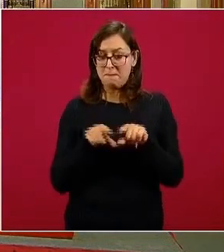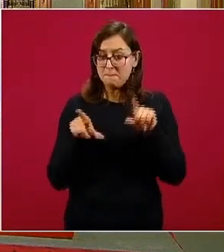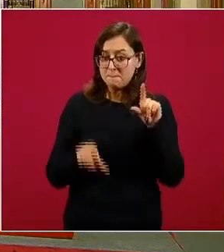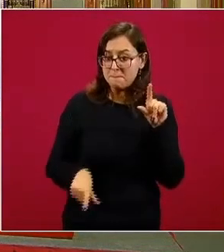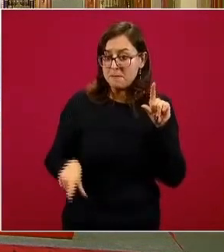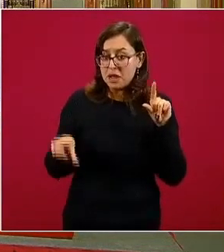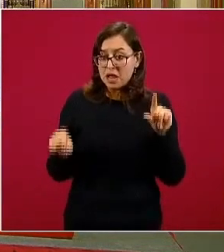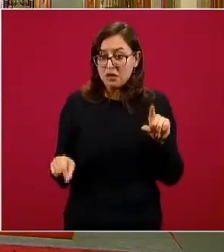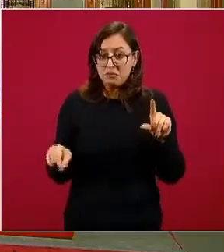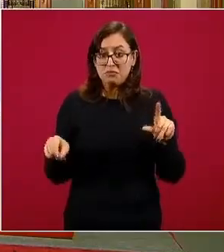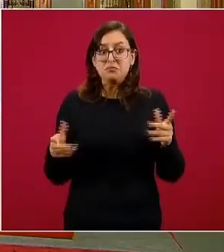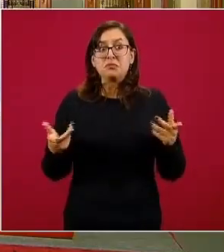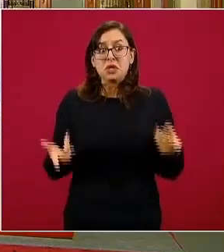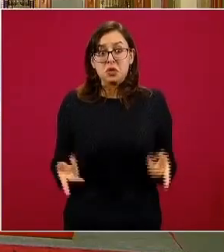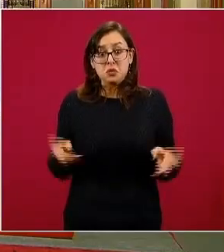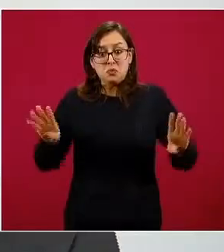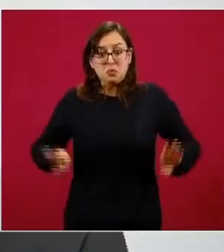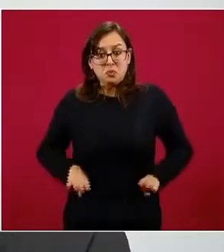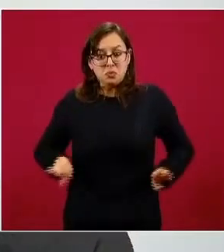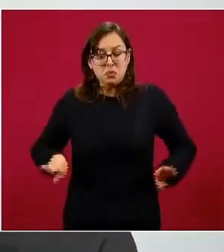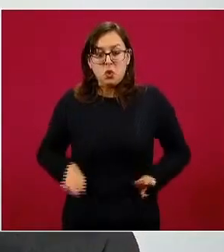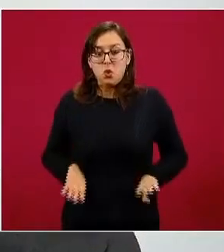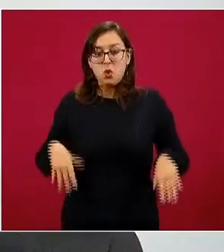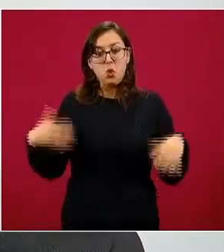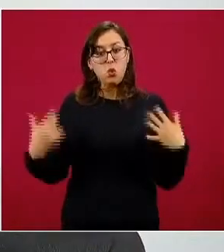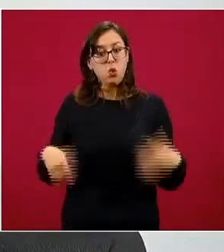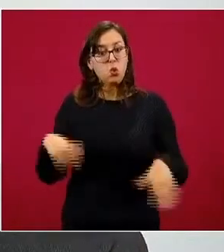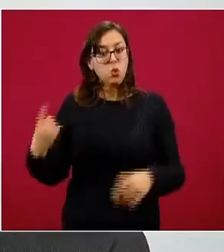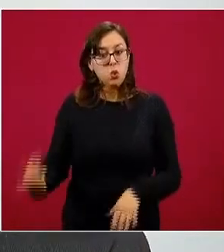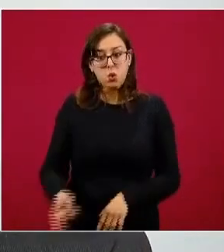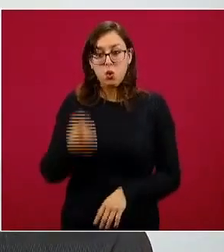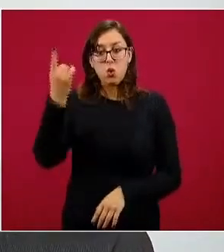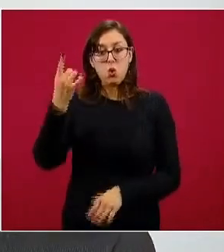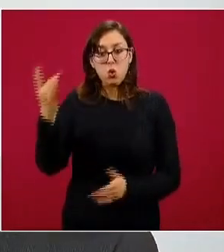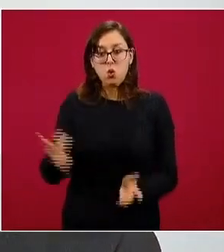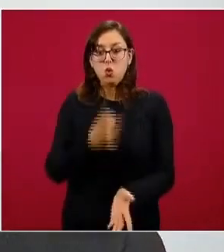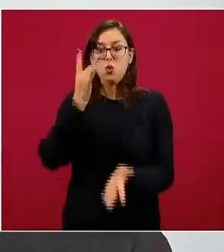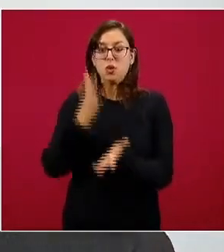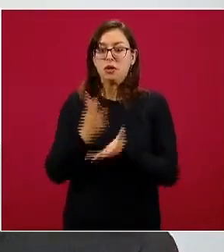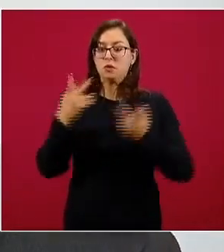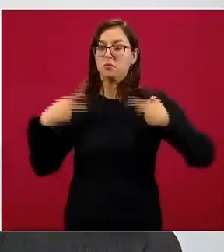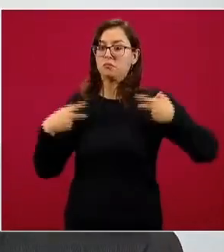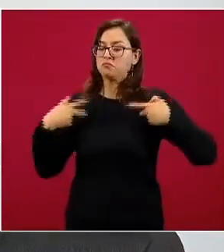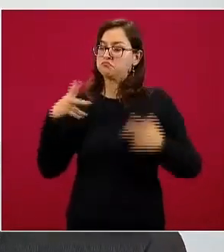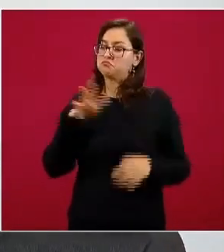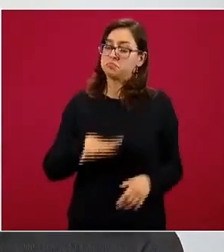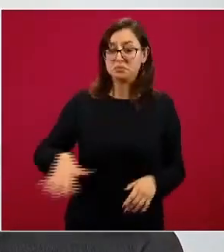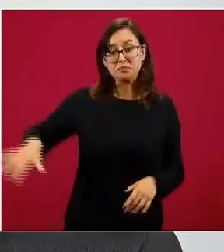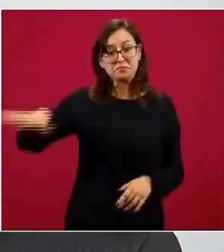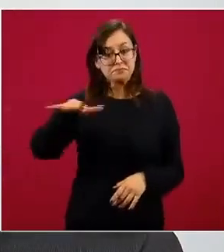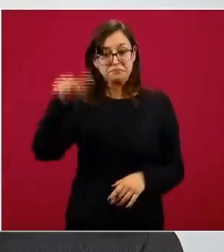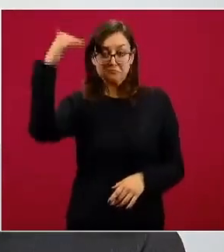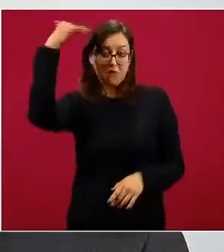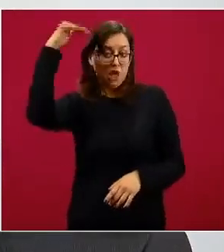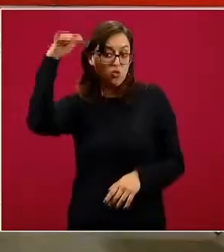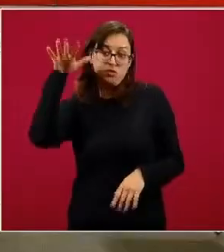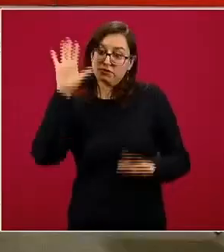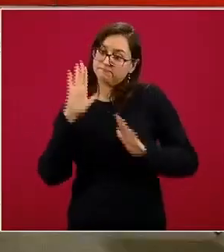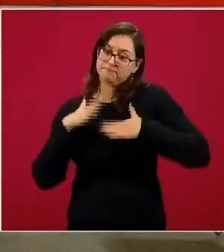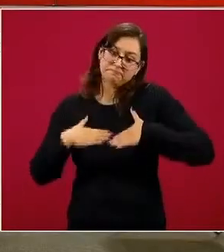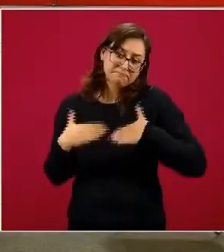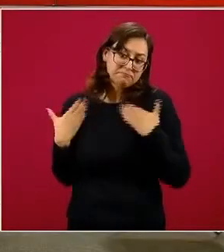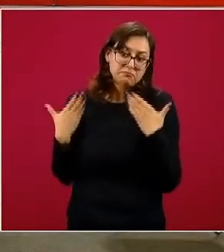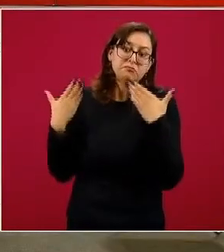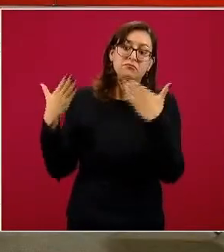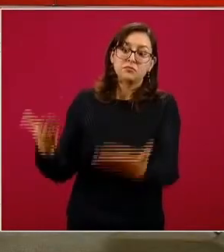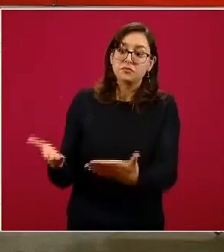posiblemente escaso, si no es que único, en donde partimos de la confianza en nuestro propio pueblo respecto a